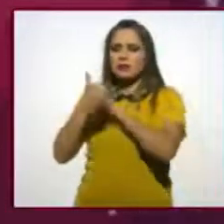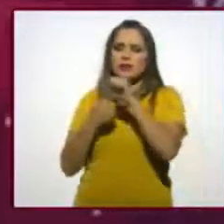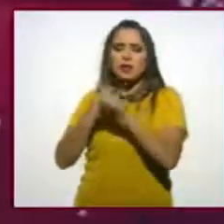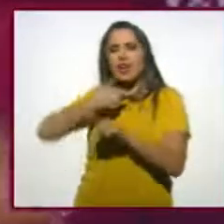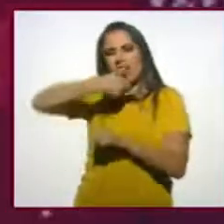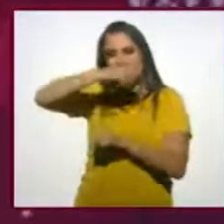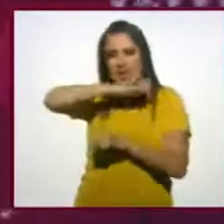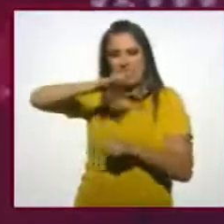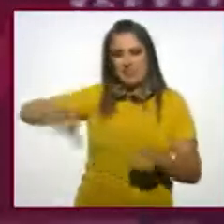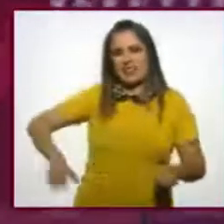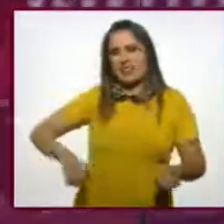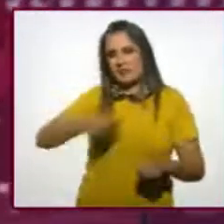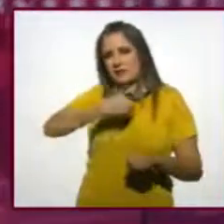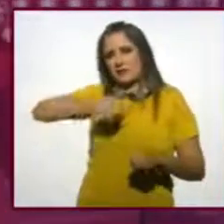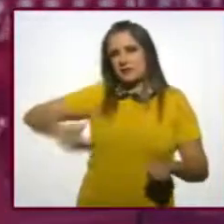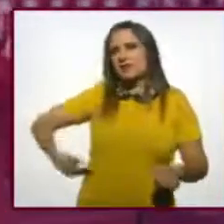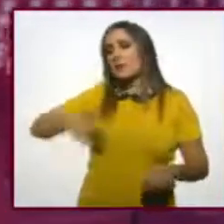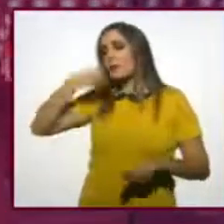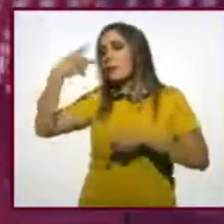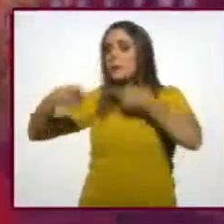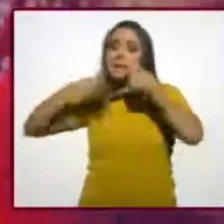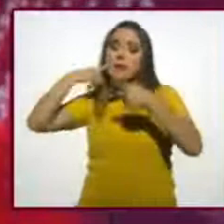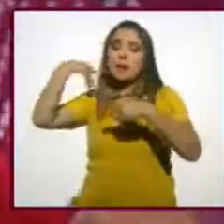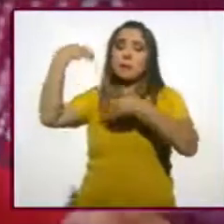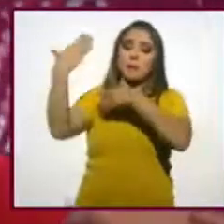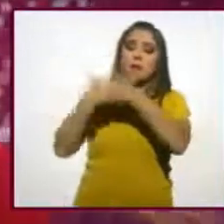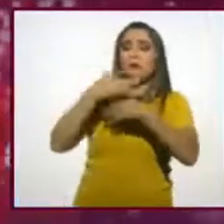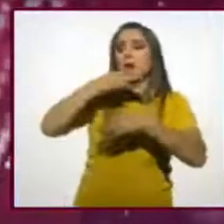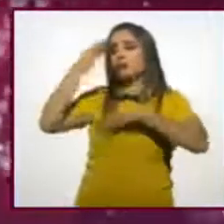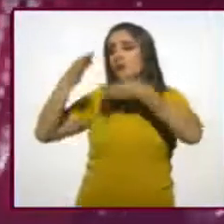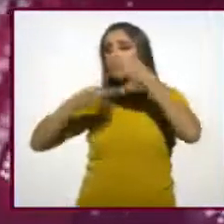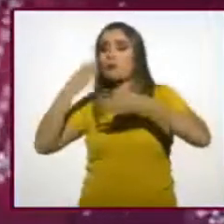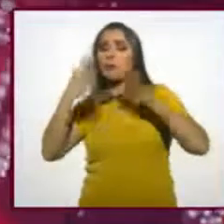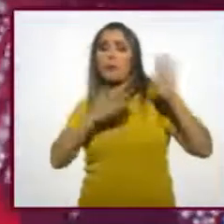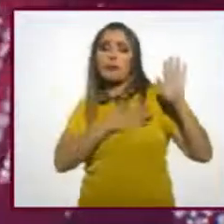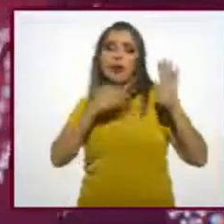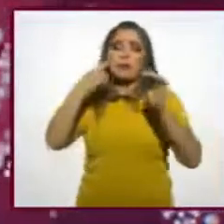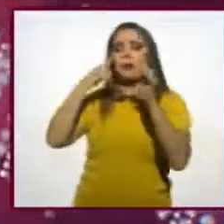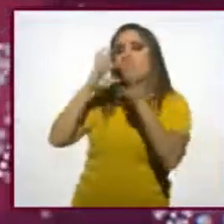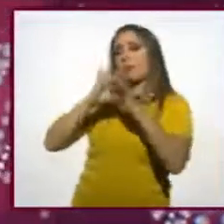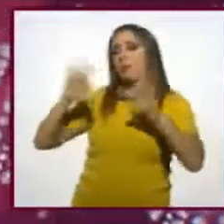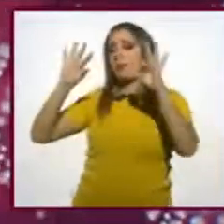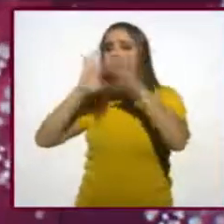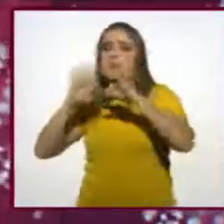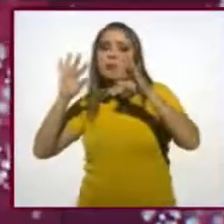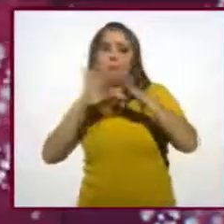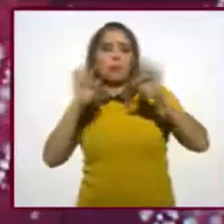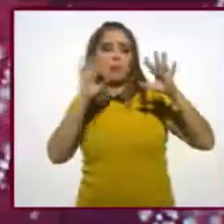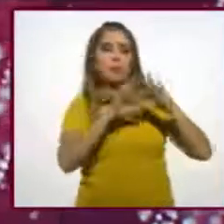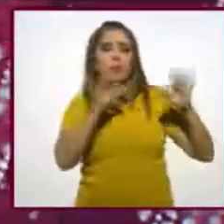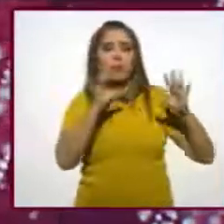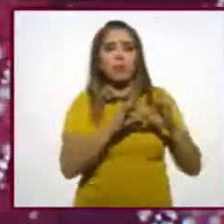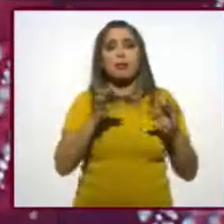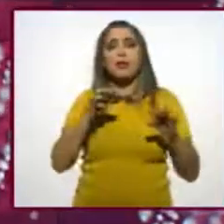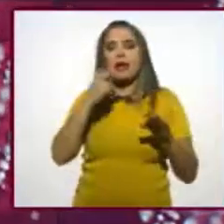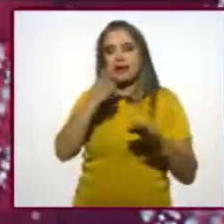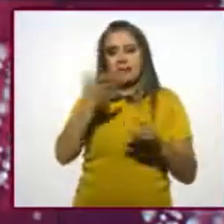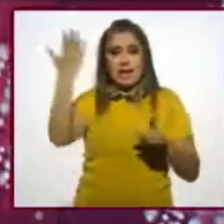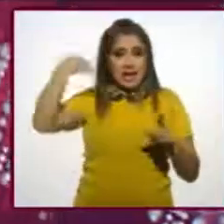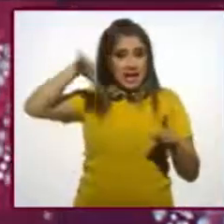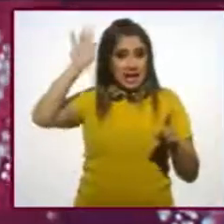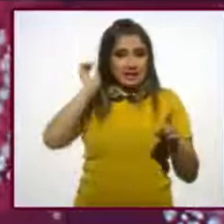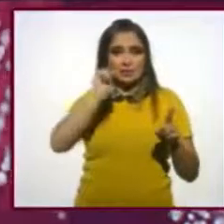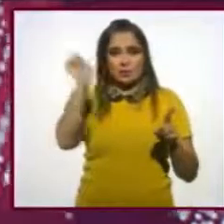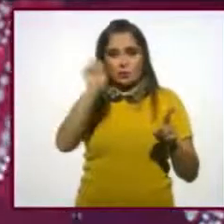cada elección. Si aquí había un argumento central y lo escuchábamos, cualquier pregunta que se le hacía al entonces candidato Andrés Manuel